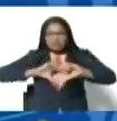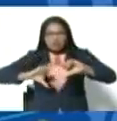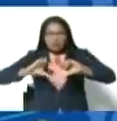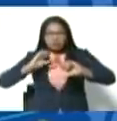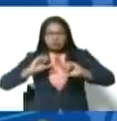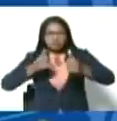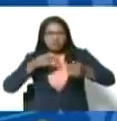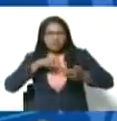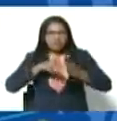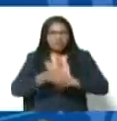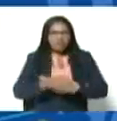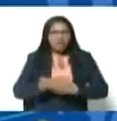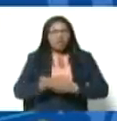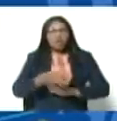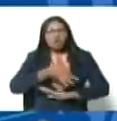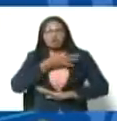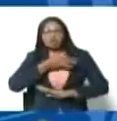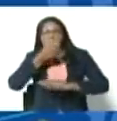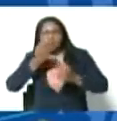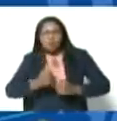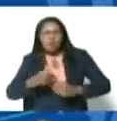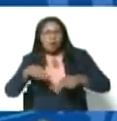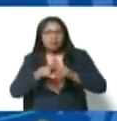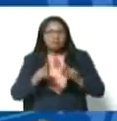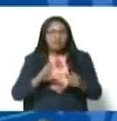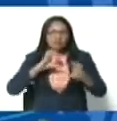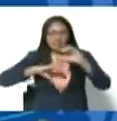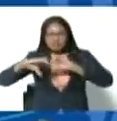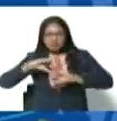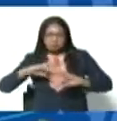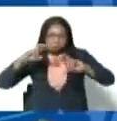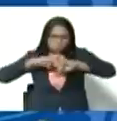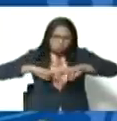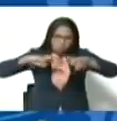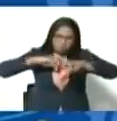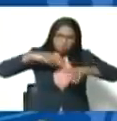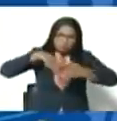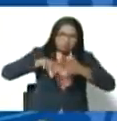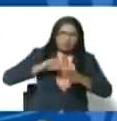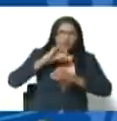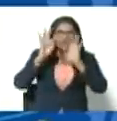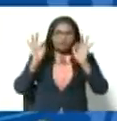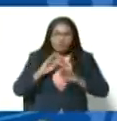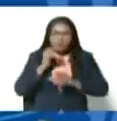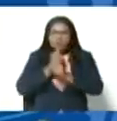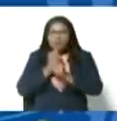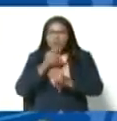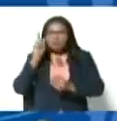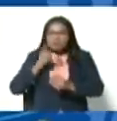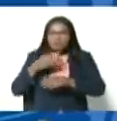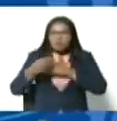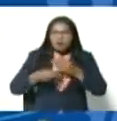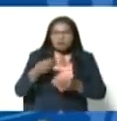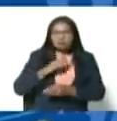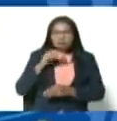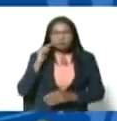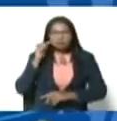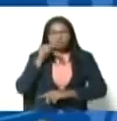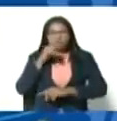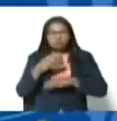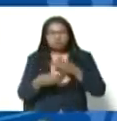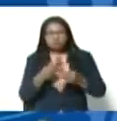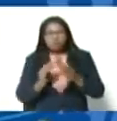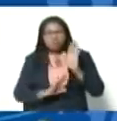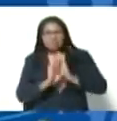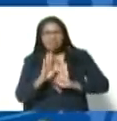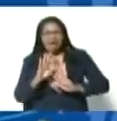a través de lo que es el socialismo científico. Hicimos una evaluación exhaustiva de cuáles eran los métodos de trabajo que requeríamos y cuáles eran los trabajos que debíamos